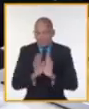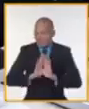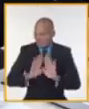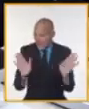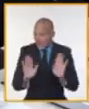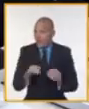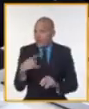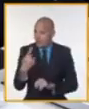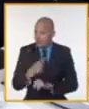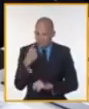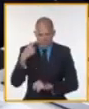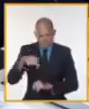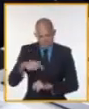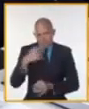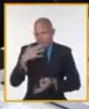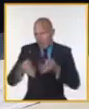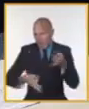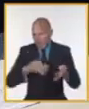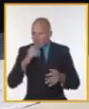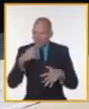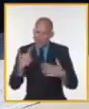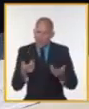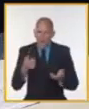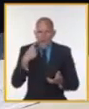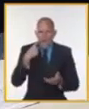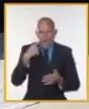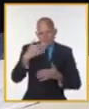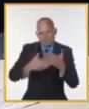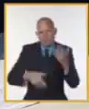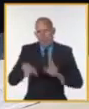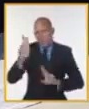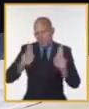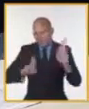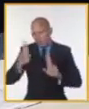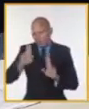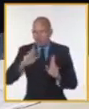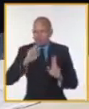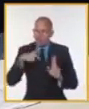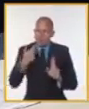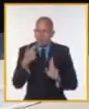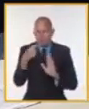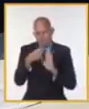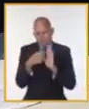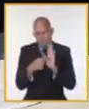tan enriquecedor. El reto está en superar los obstáculos